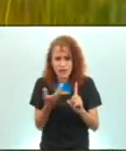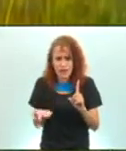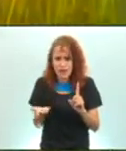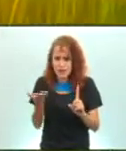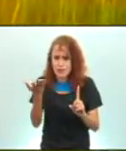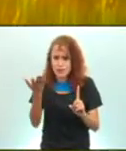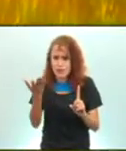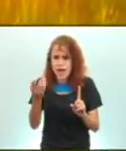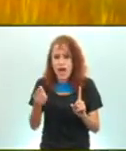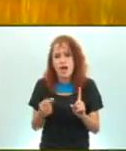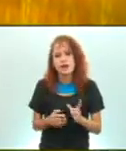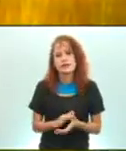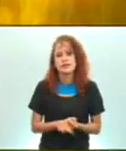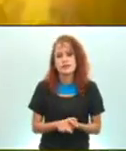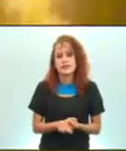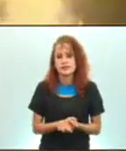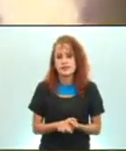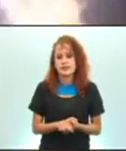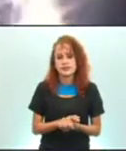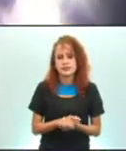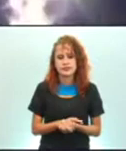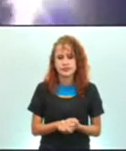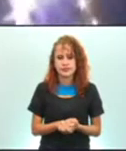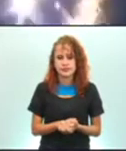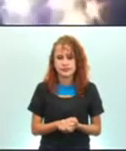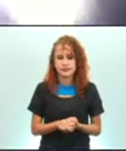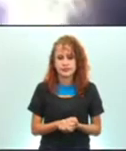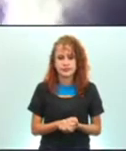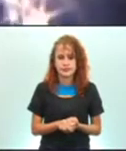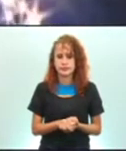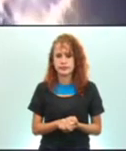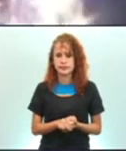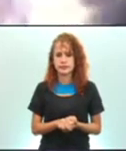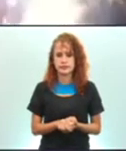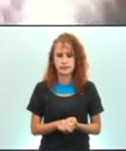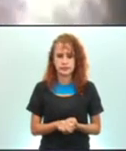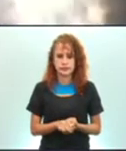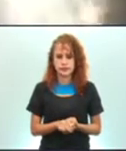de las temperaturas mínimas de casi 1,5 grados.